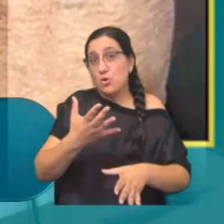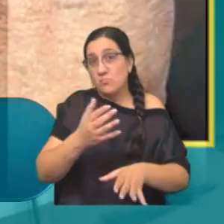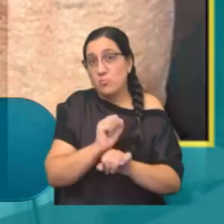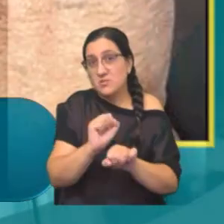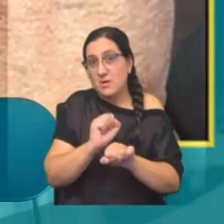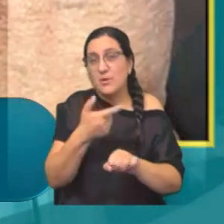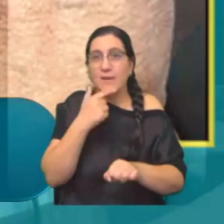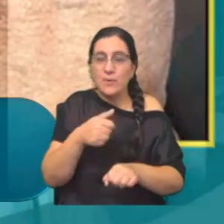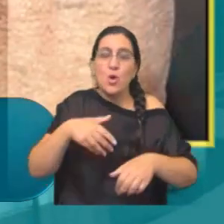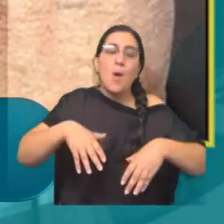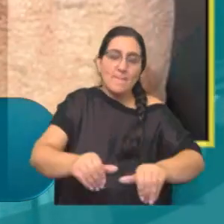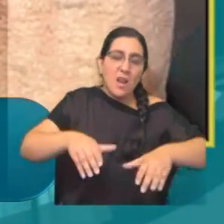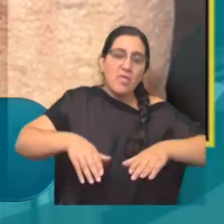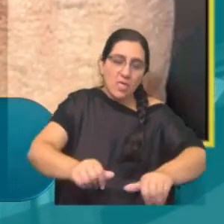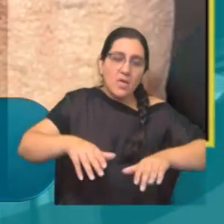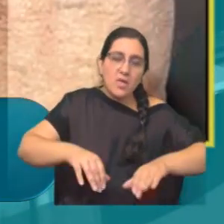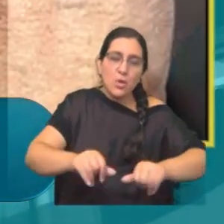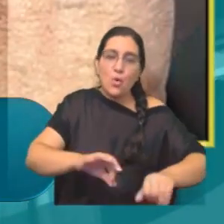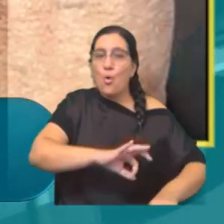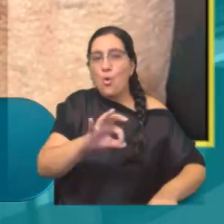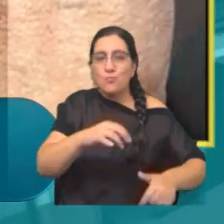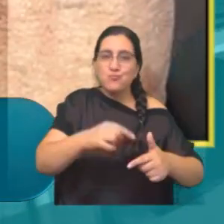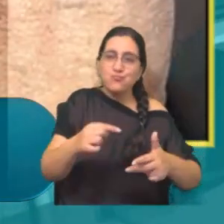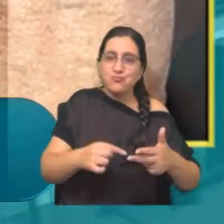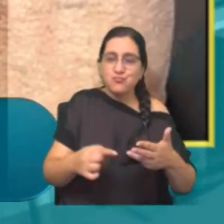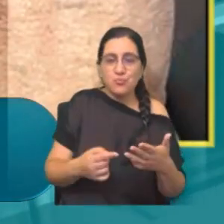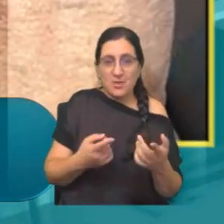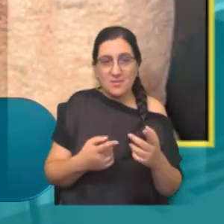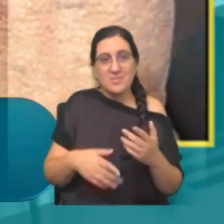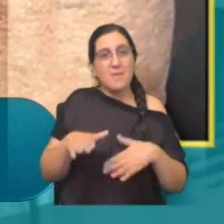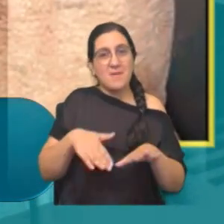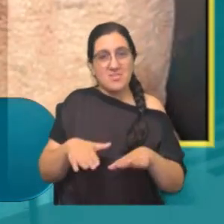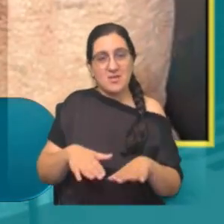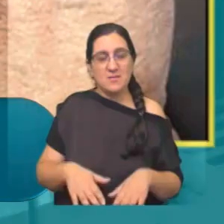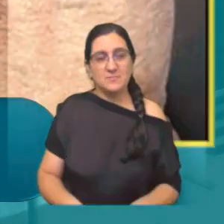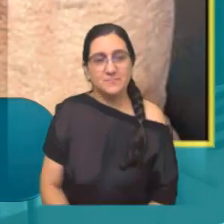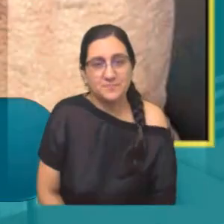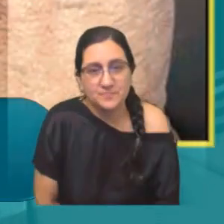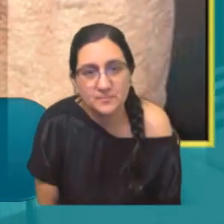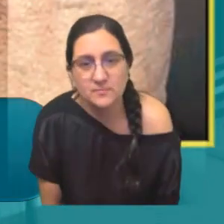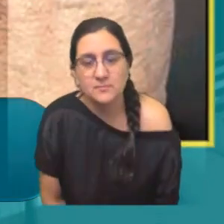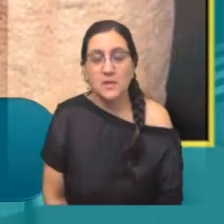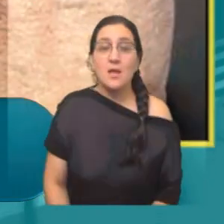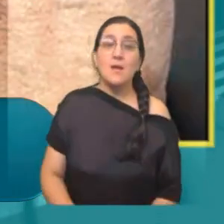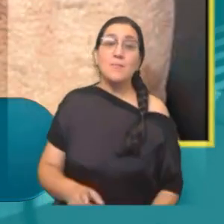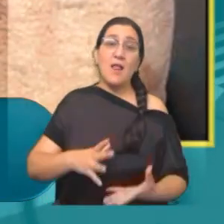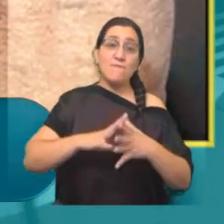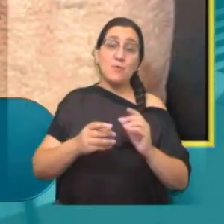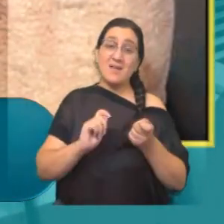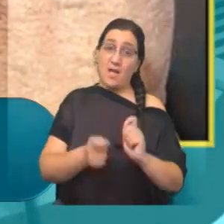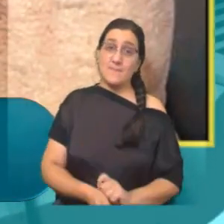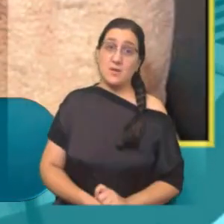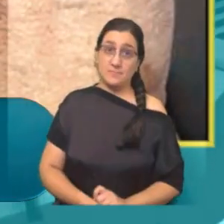o sea que el origen es distinto. Exactamente, ahí está el kit de la cuestión, donde tiene que ver con la etiología cirugía. Pero es una deformación igual a partir de